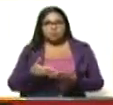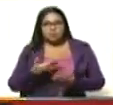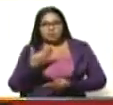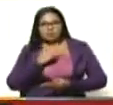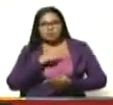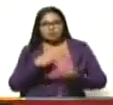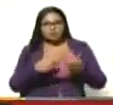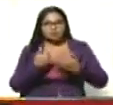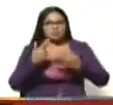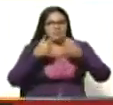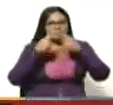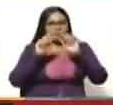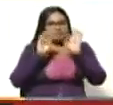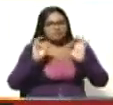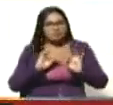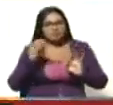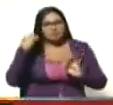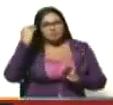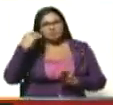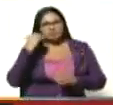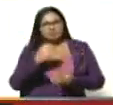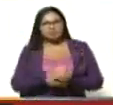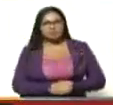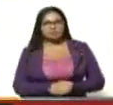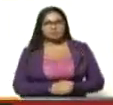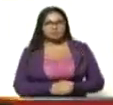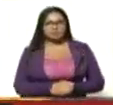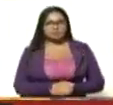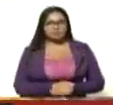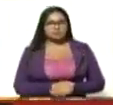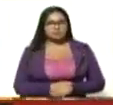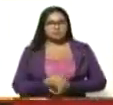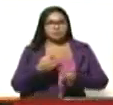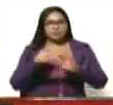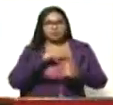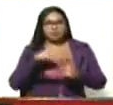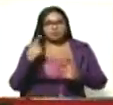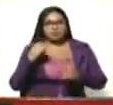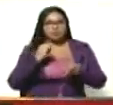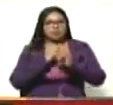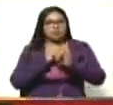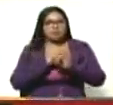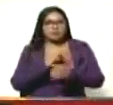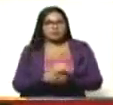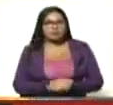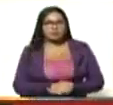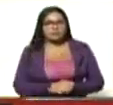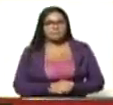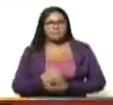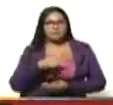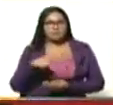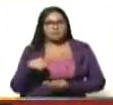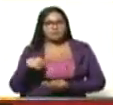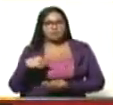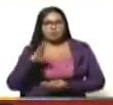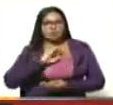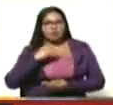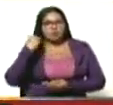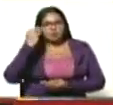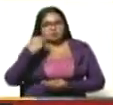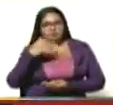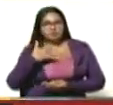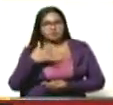malas concepciones de las cosas, the internet, pero and what de lo que we leemos en internet. Pero lo que esperamos, lo que yo leo y lo que